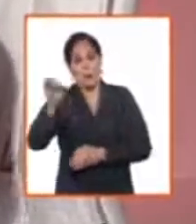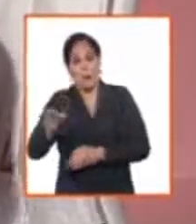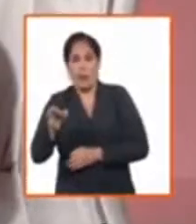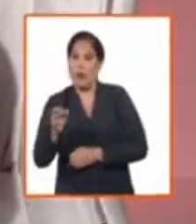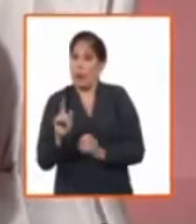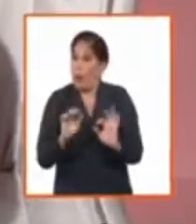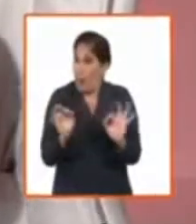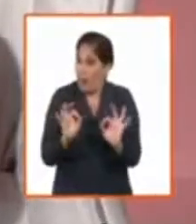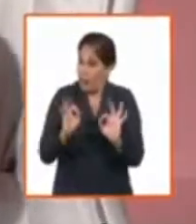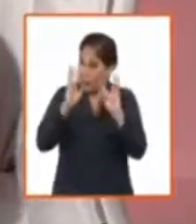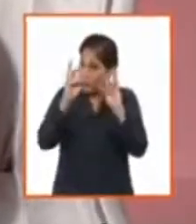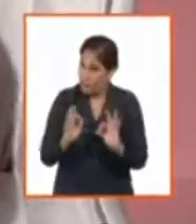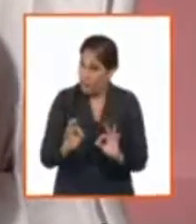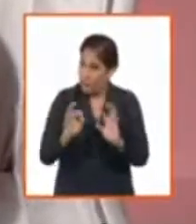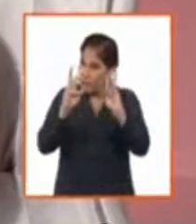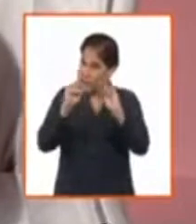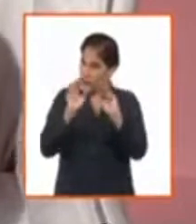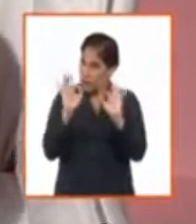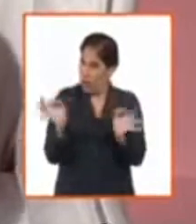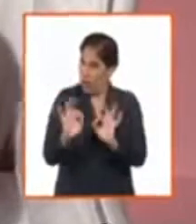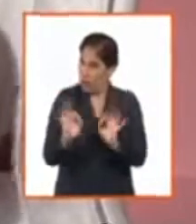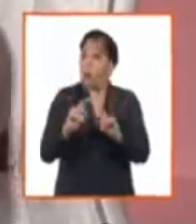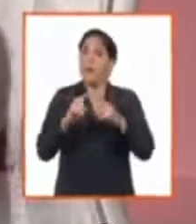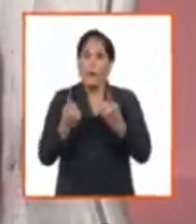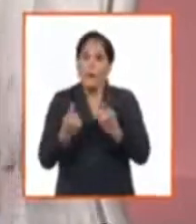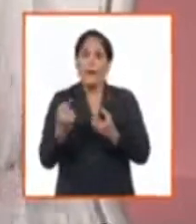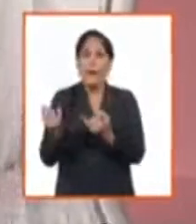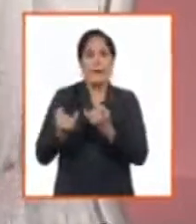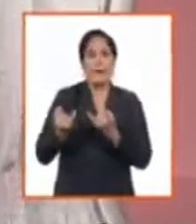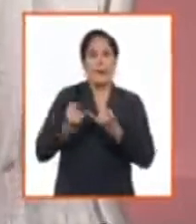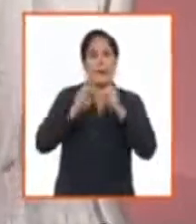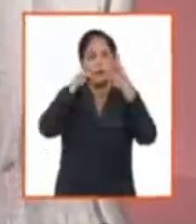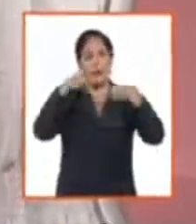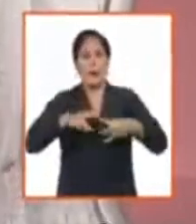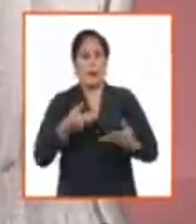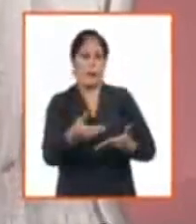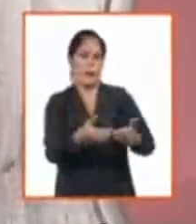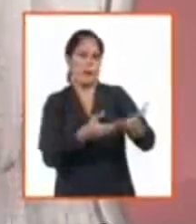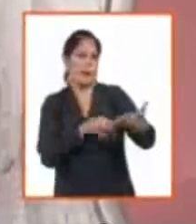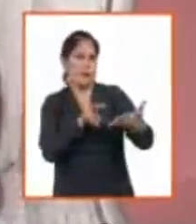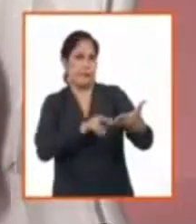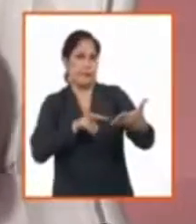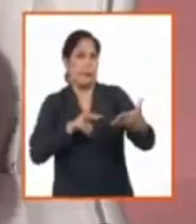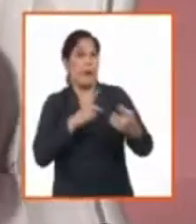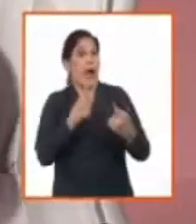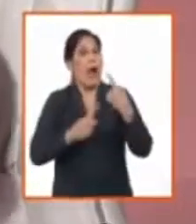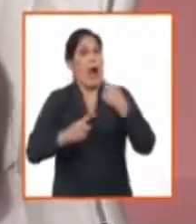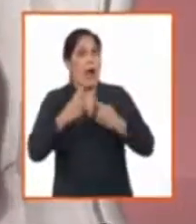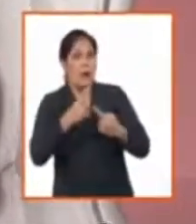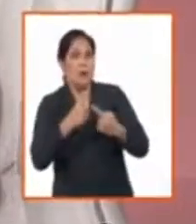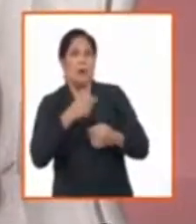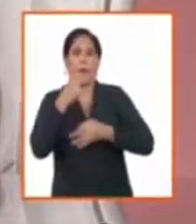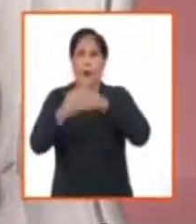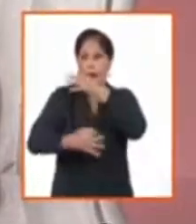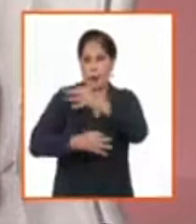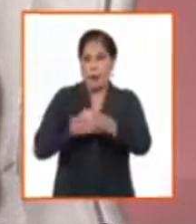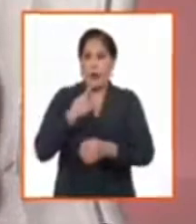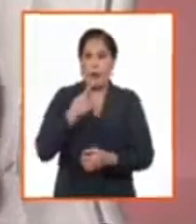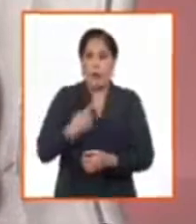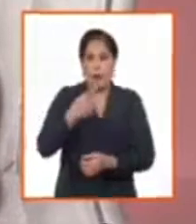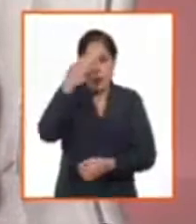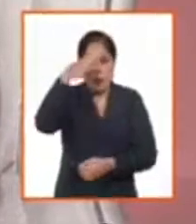saldo pero realmente si es que incluso aquellos que han cedido a la presión de decir que